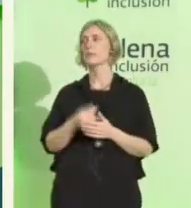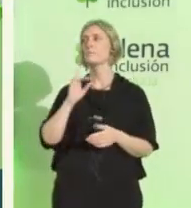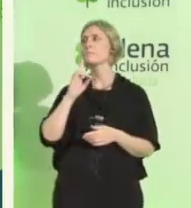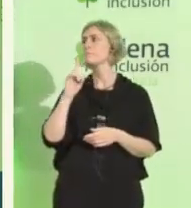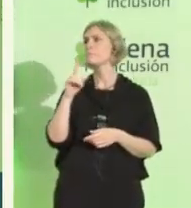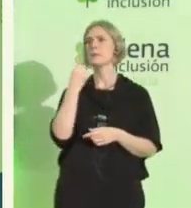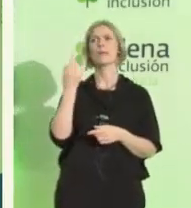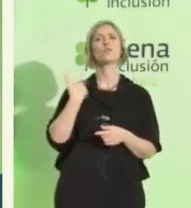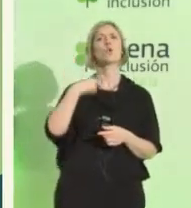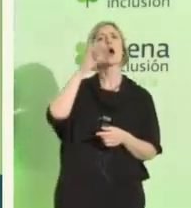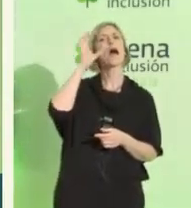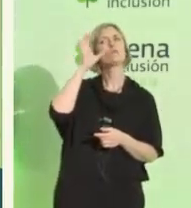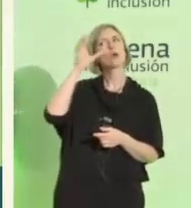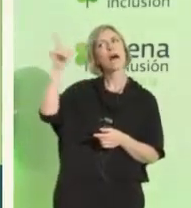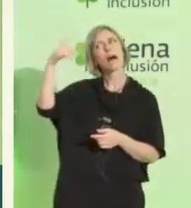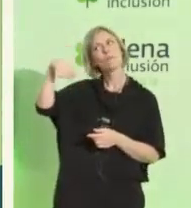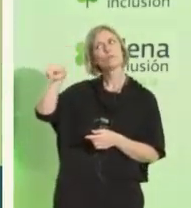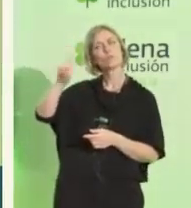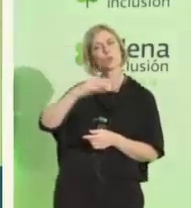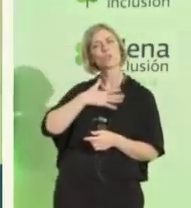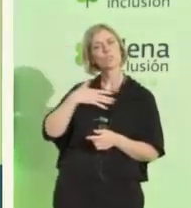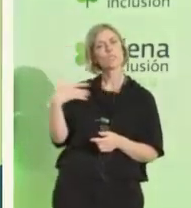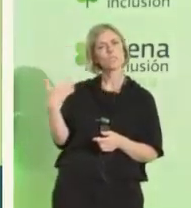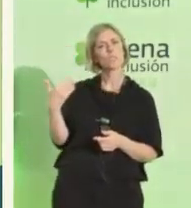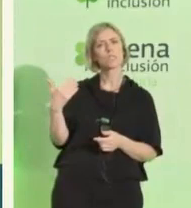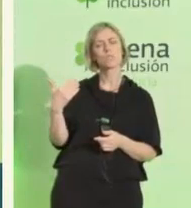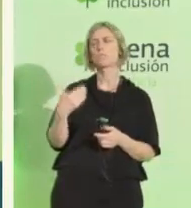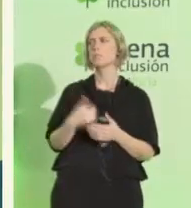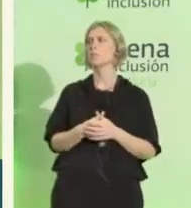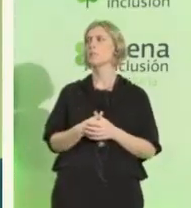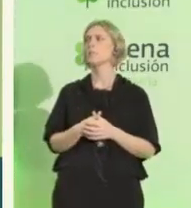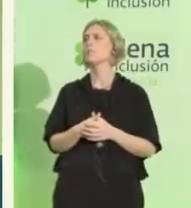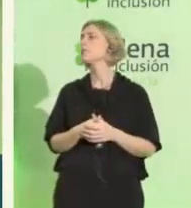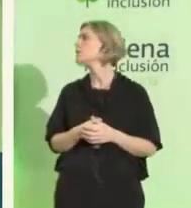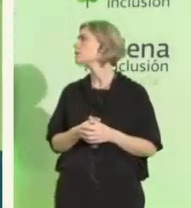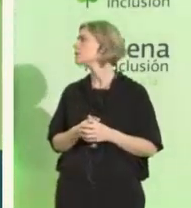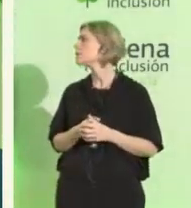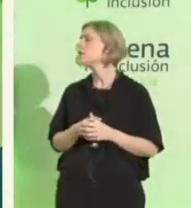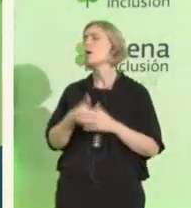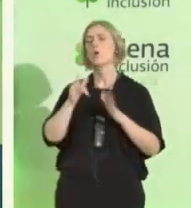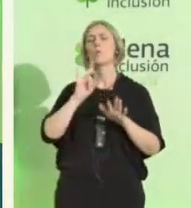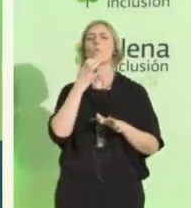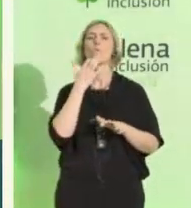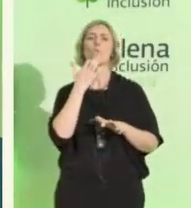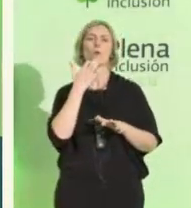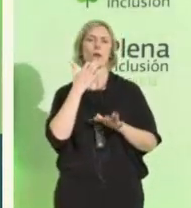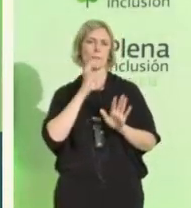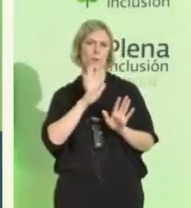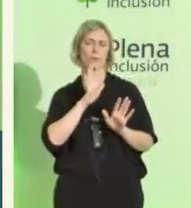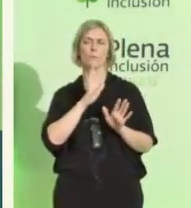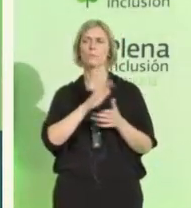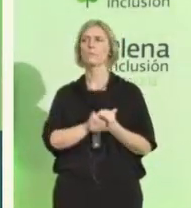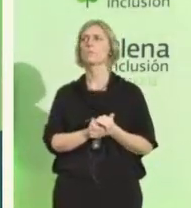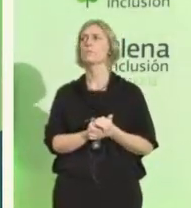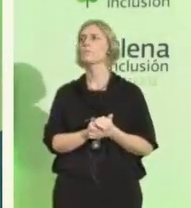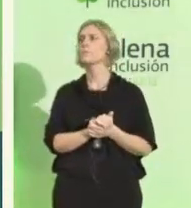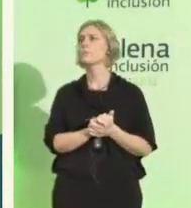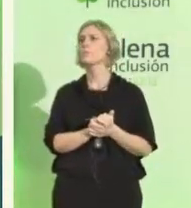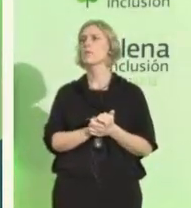a ustedes porque un ejemplo cuál ejemplo de ustedes